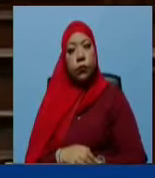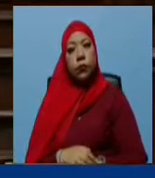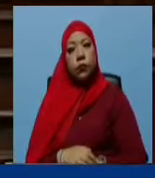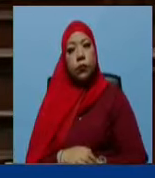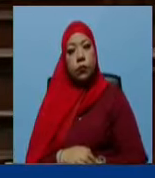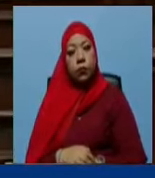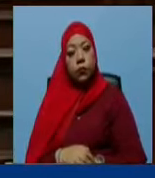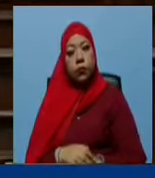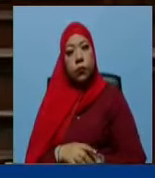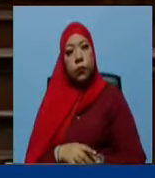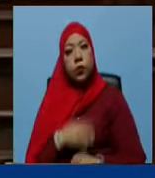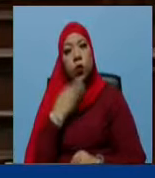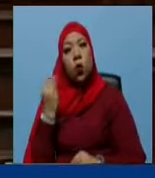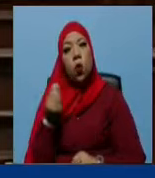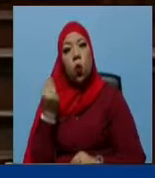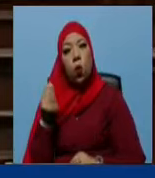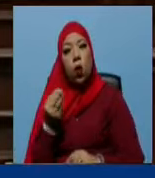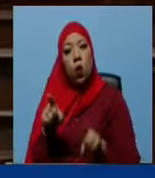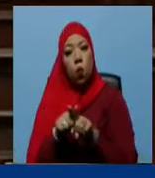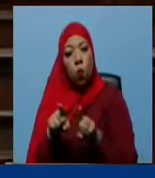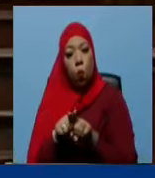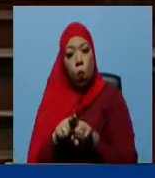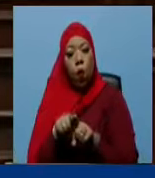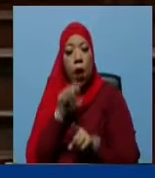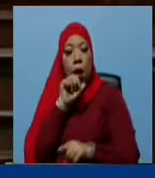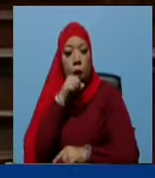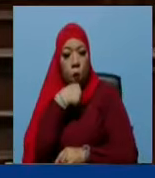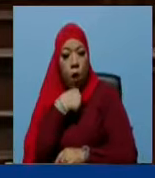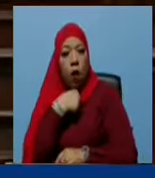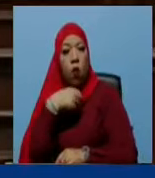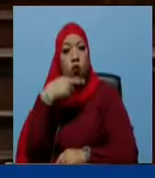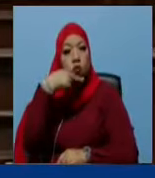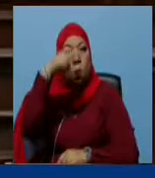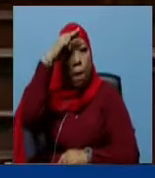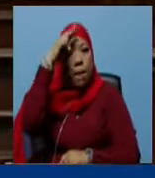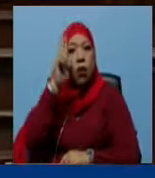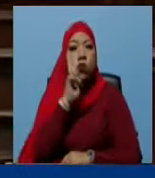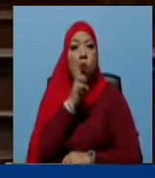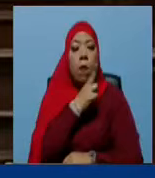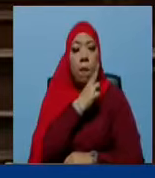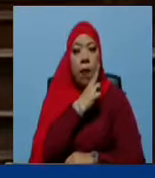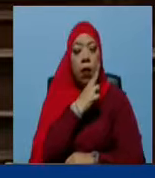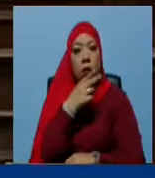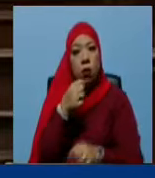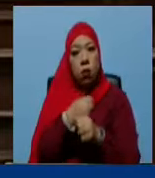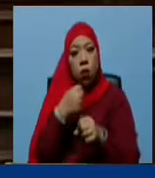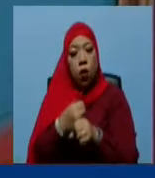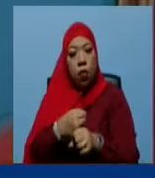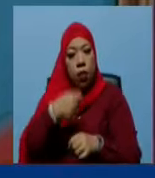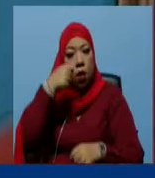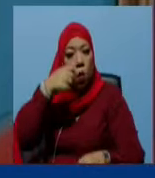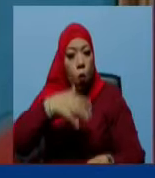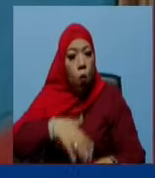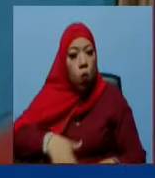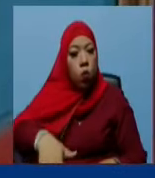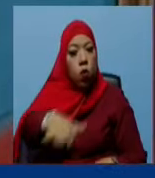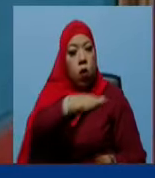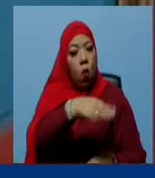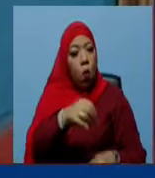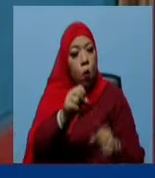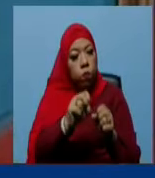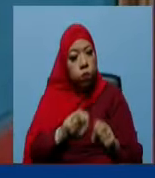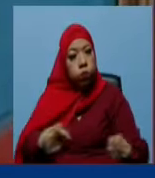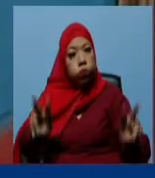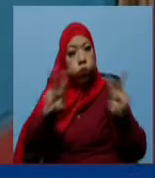Aprendida de su abuela Rosinés, de su padre, de su madre, del campo venezolano. Aprendió los valores, no